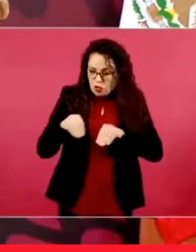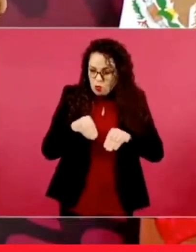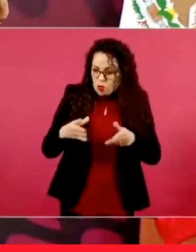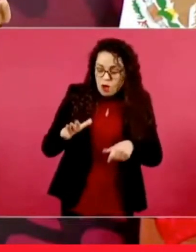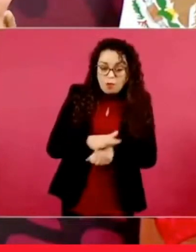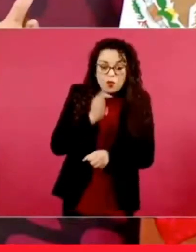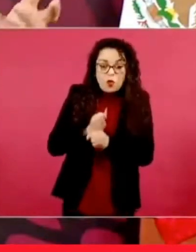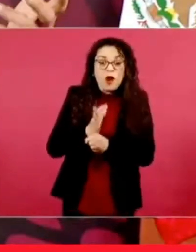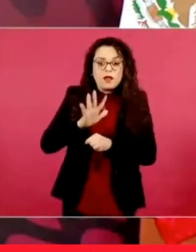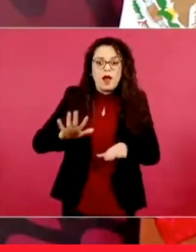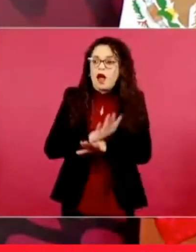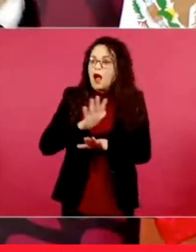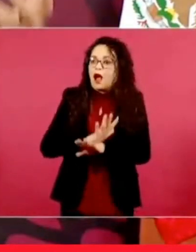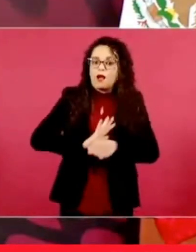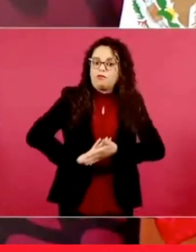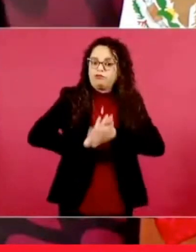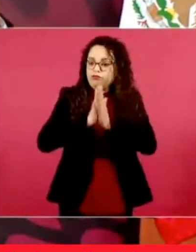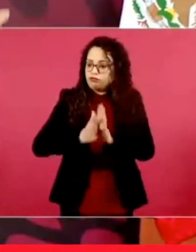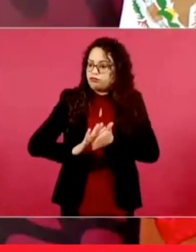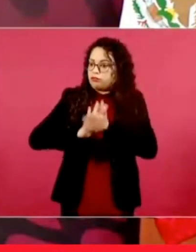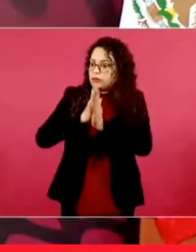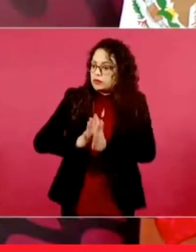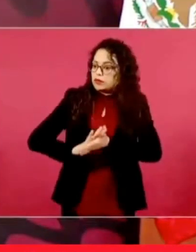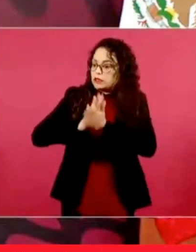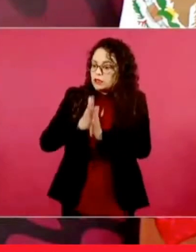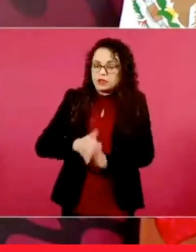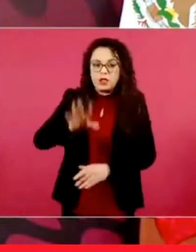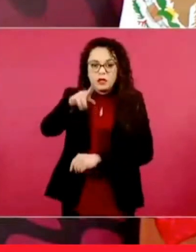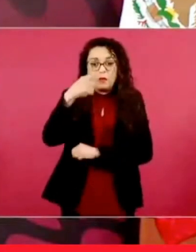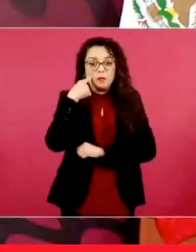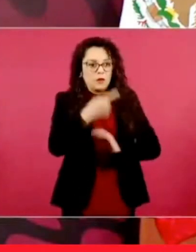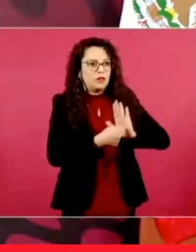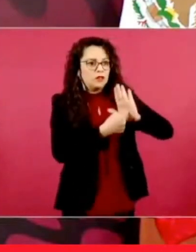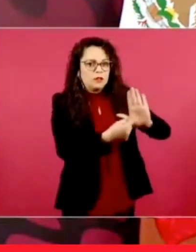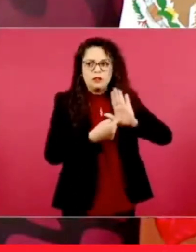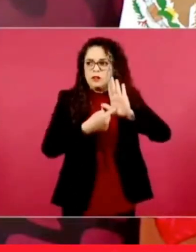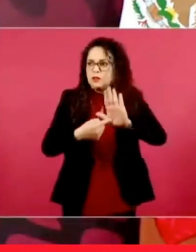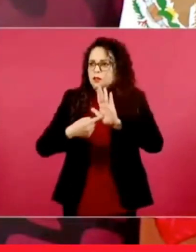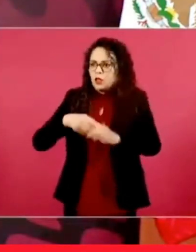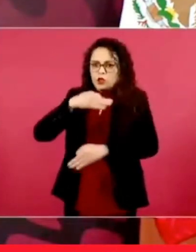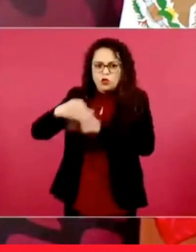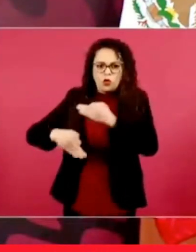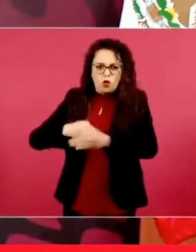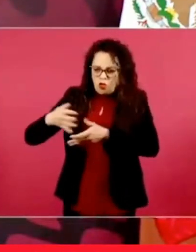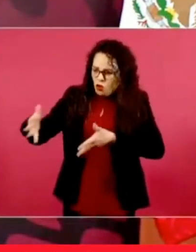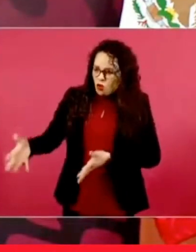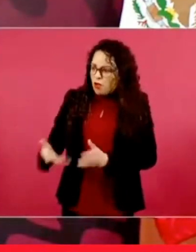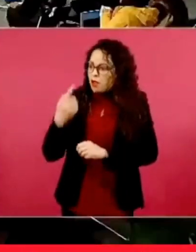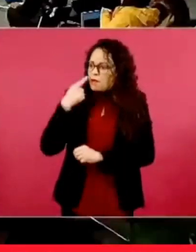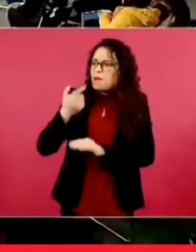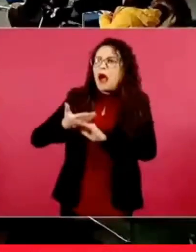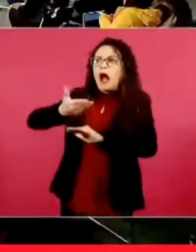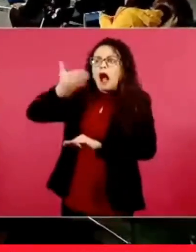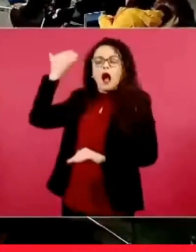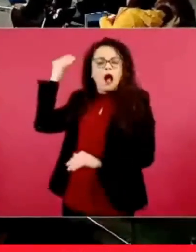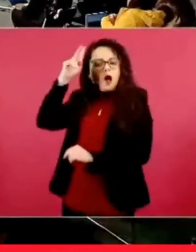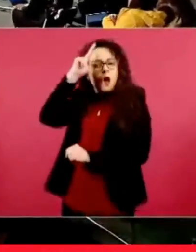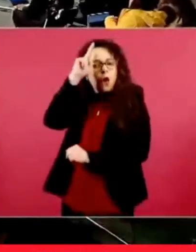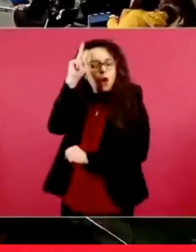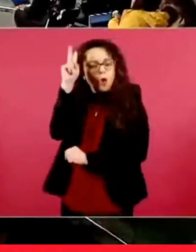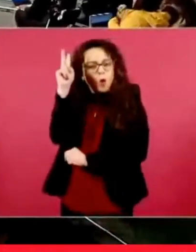transformación, pues está saliendo todo. Por eso es muy bueno, estamos viviendo